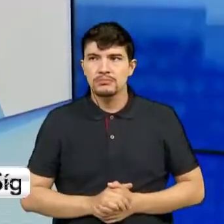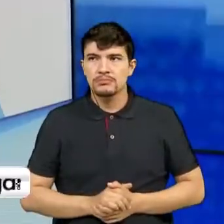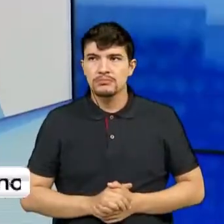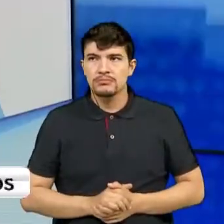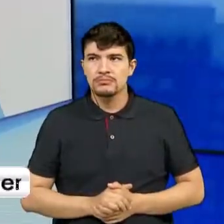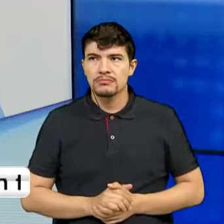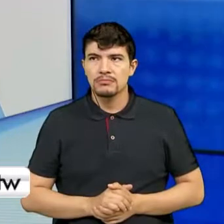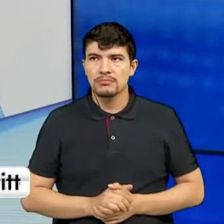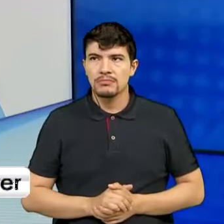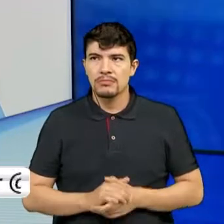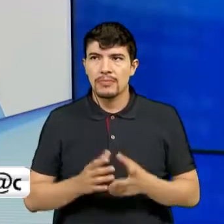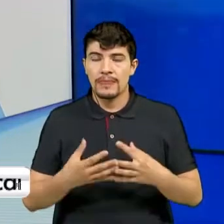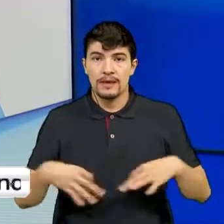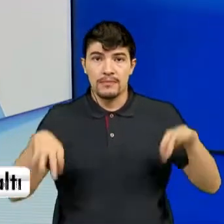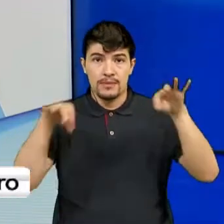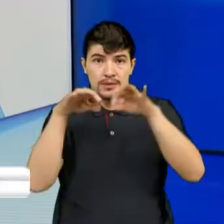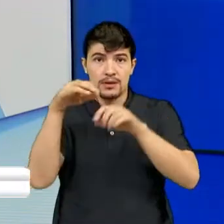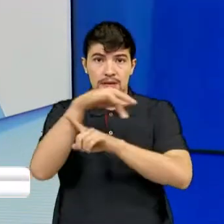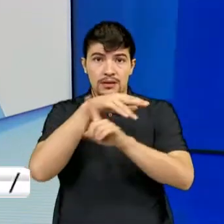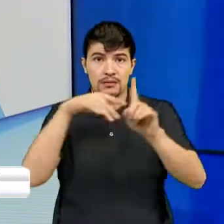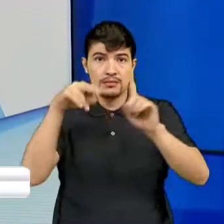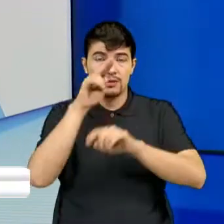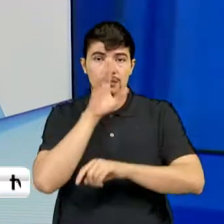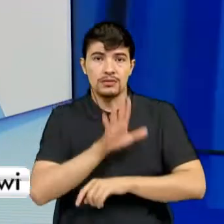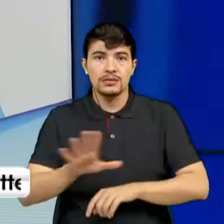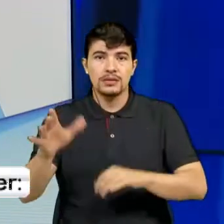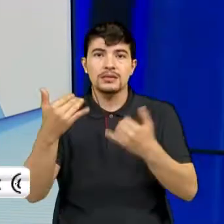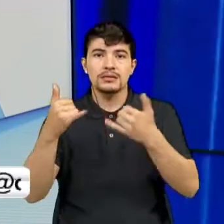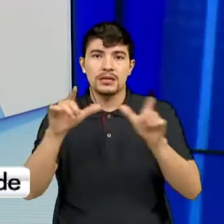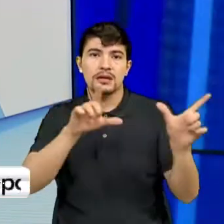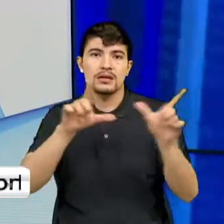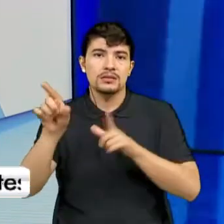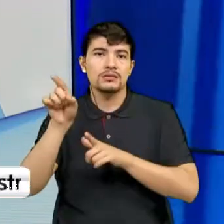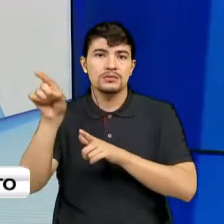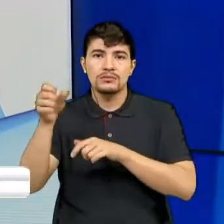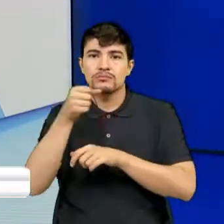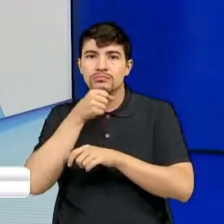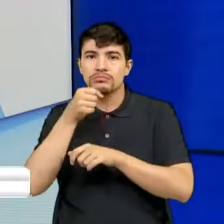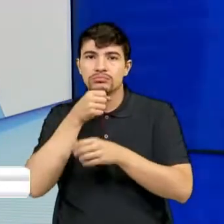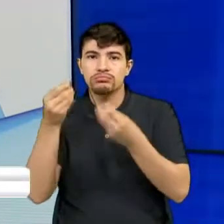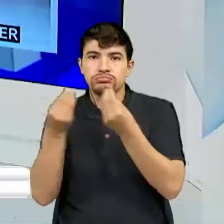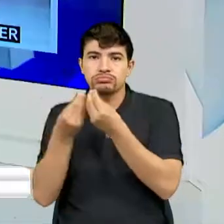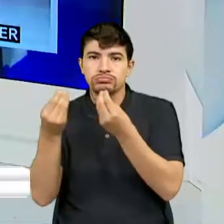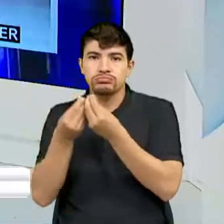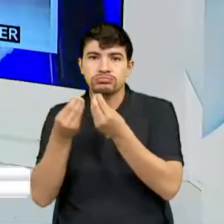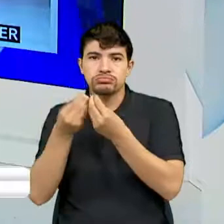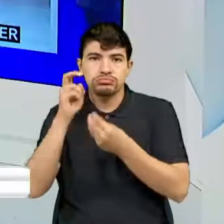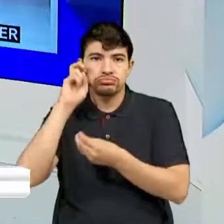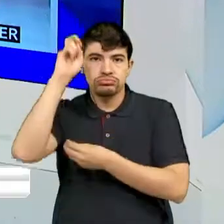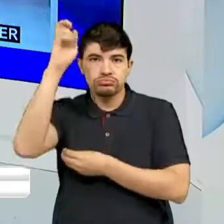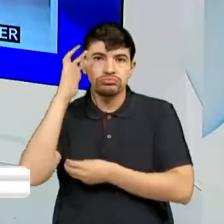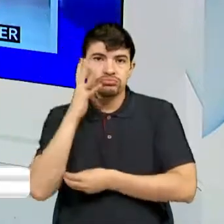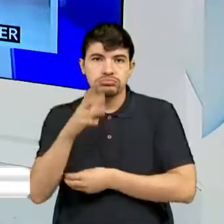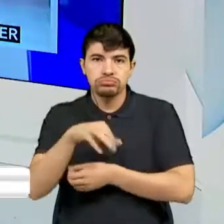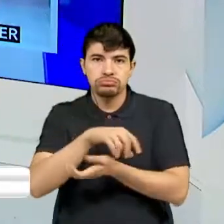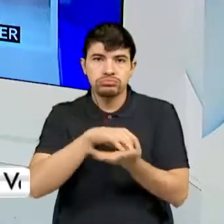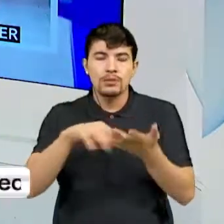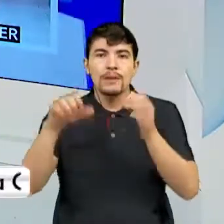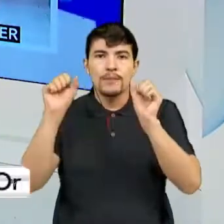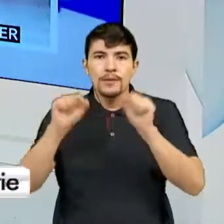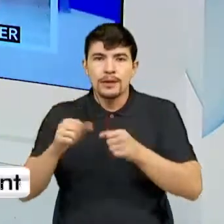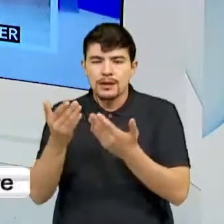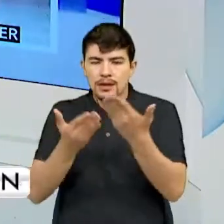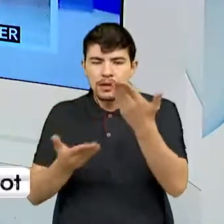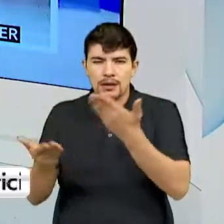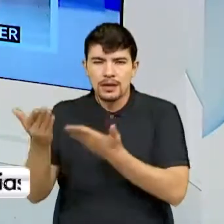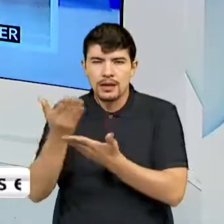A propósito de este importante contexto nacional, ya tenemos listos a nuestros periodistas desde diferentes puntos del Oriente colombiano para analizar esta propuesta